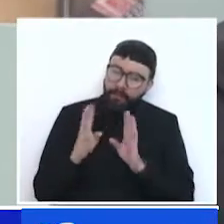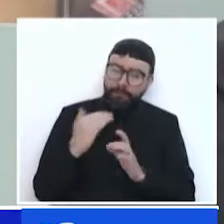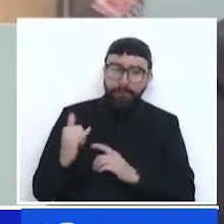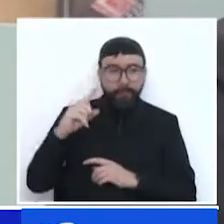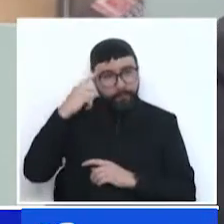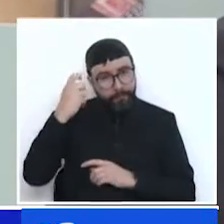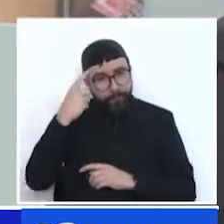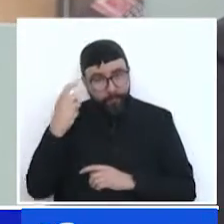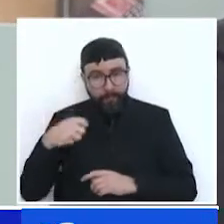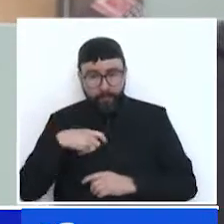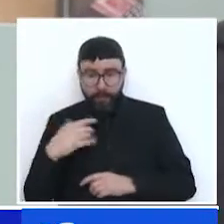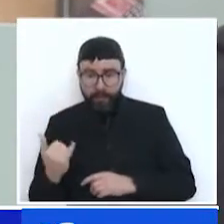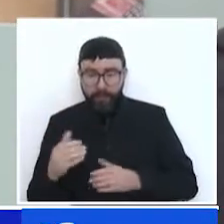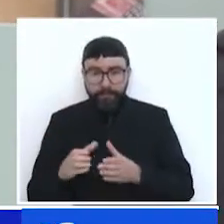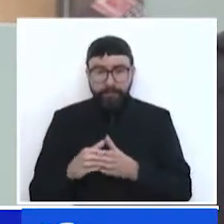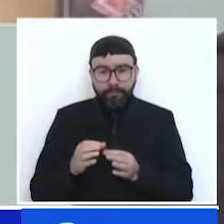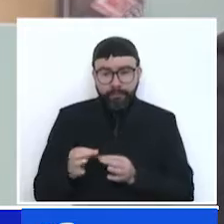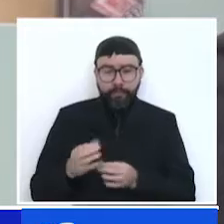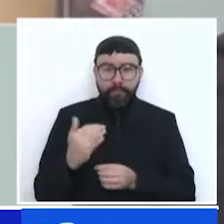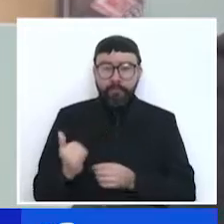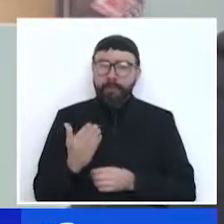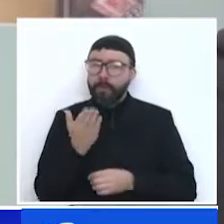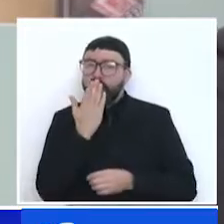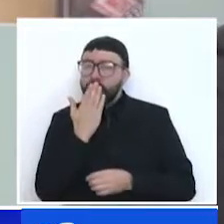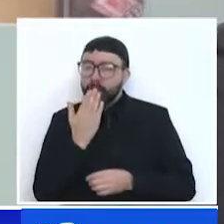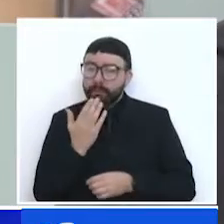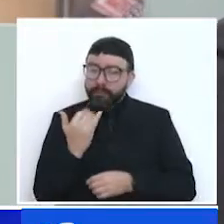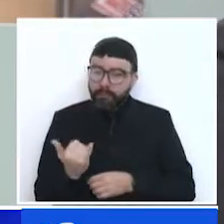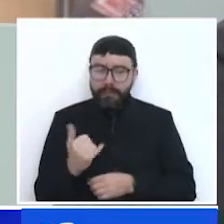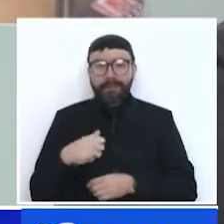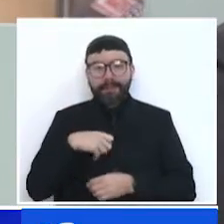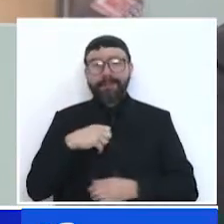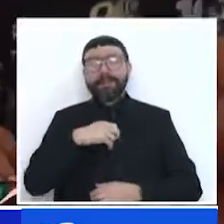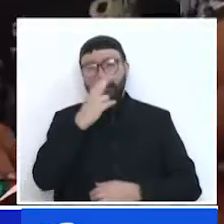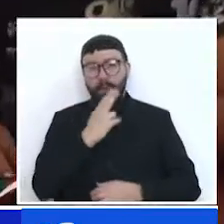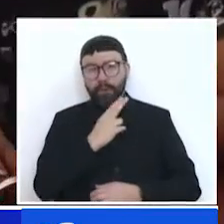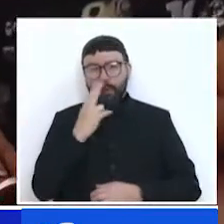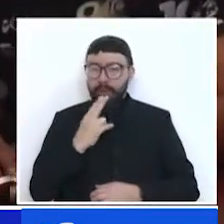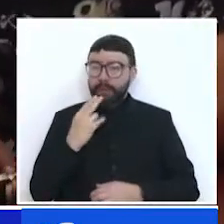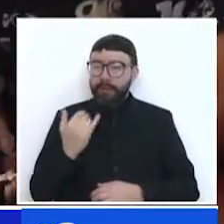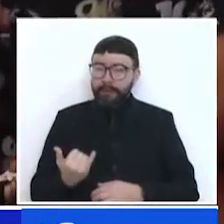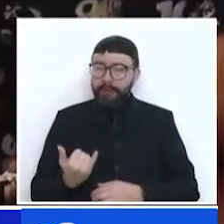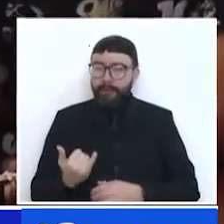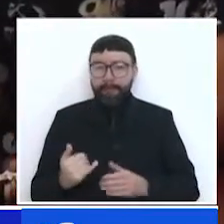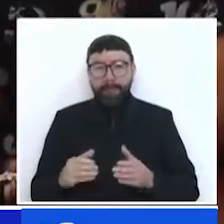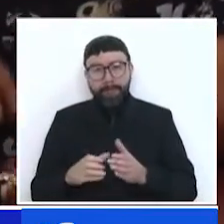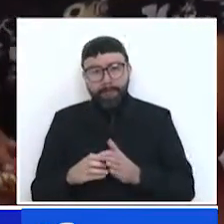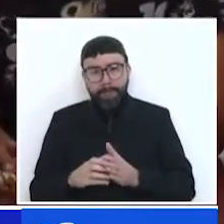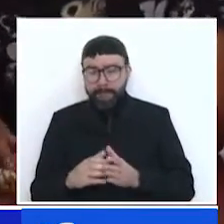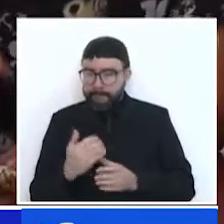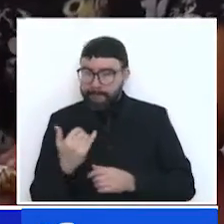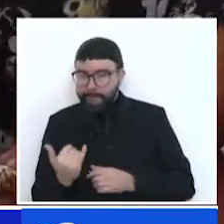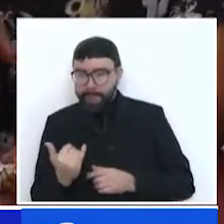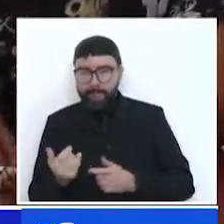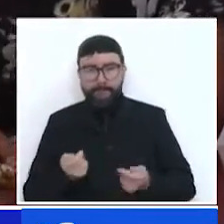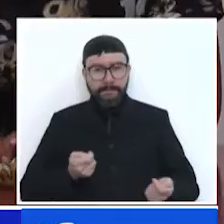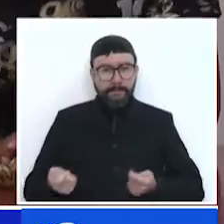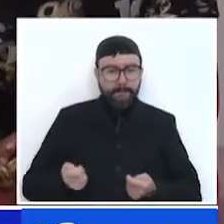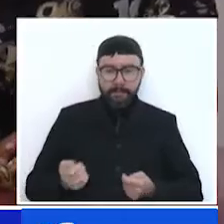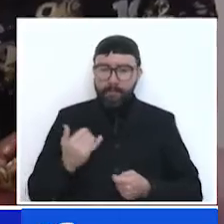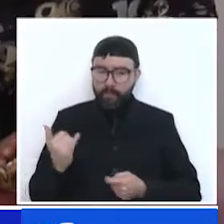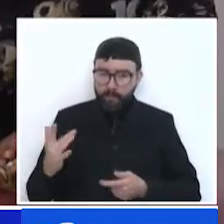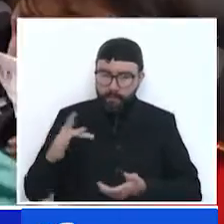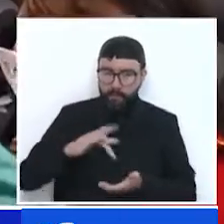población indígena llegamos a unos compromisos. Esos compromisos los hemos venido pues adelantando y gestionando pues también